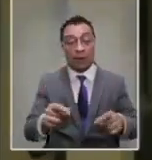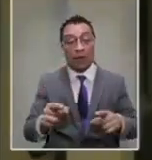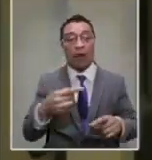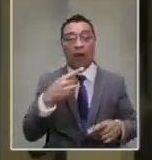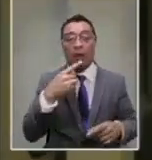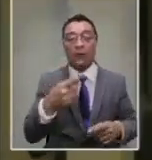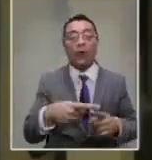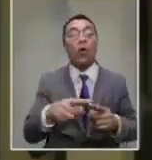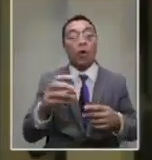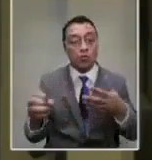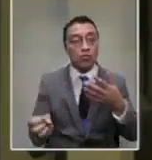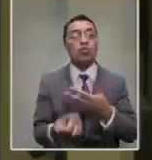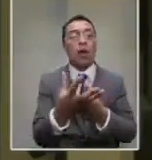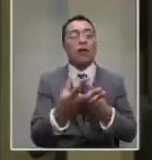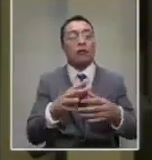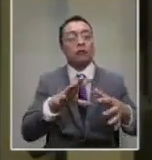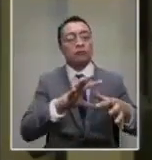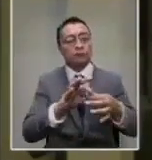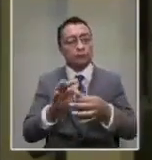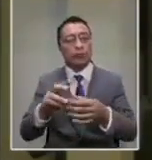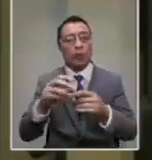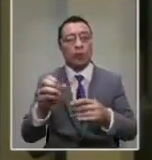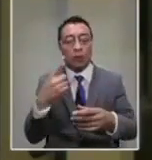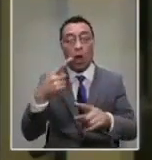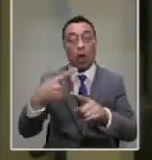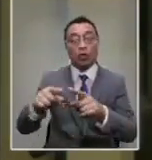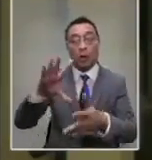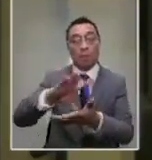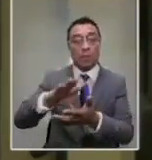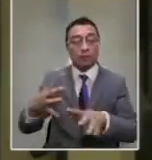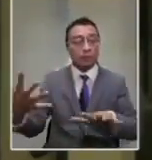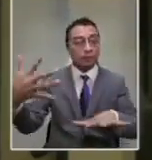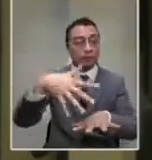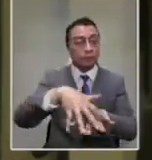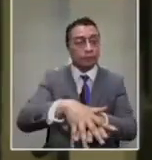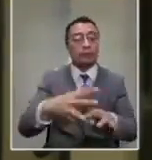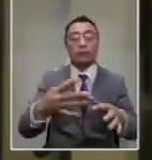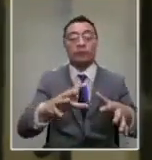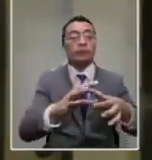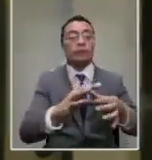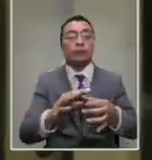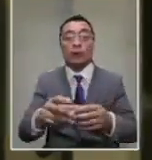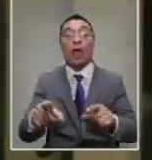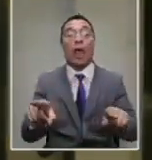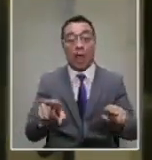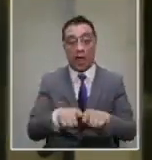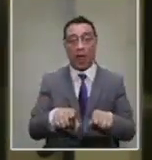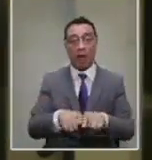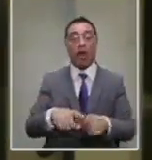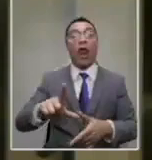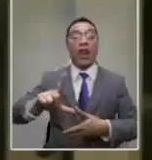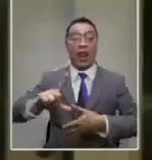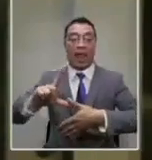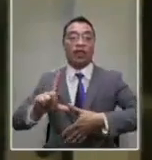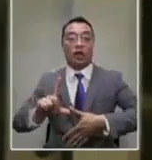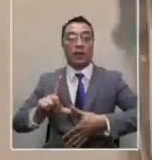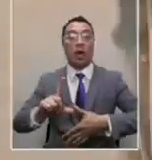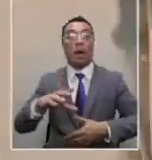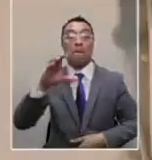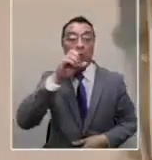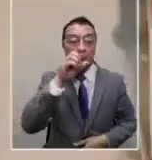que esta nueva racha, si lo queremos llamar de esa manera, de inmigrantes, está compuesta por hermanos